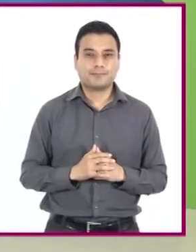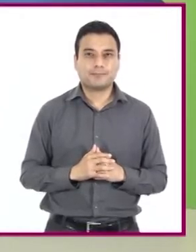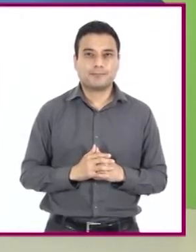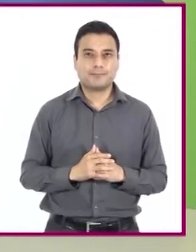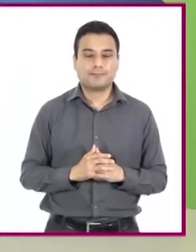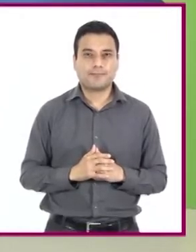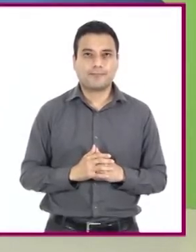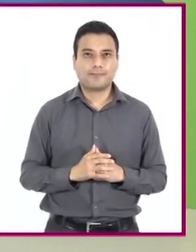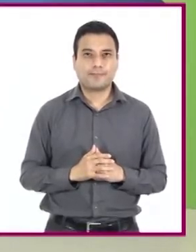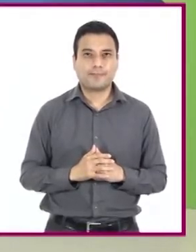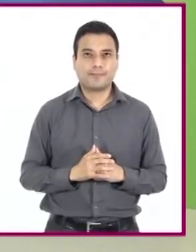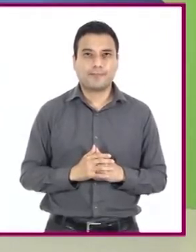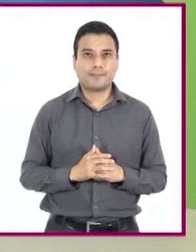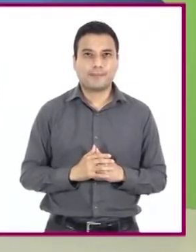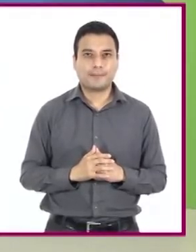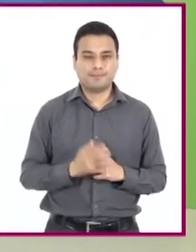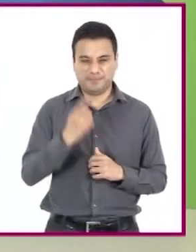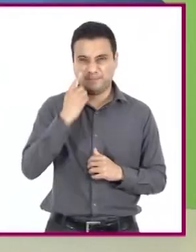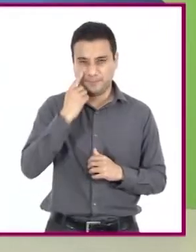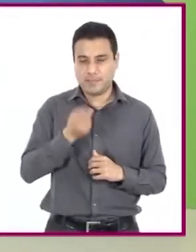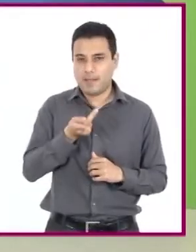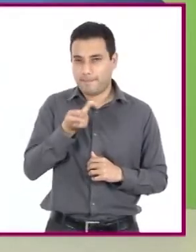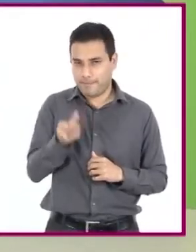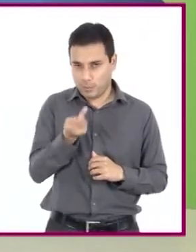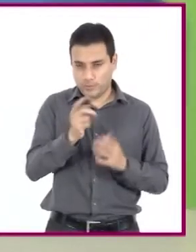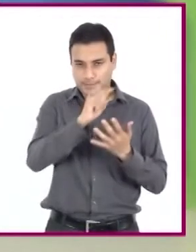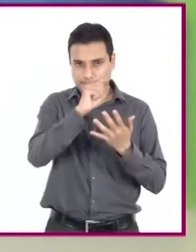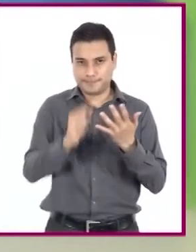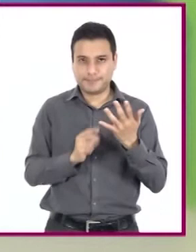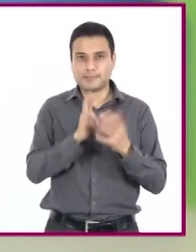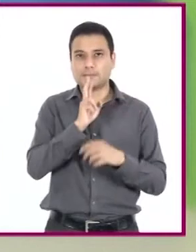Les invitamos a responder las siguientes preguntas.